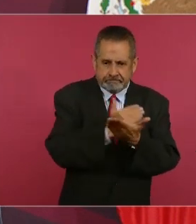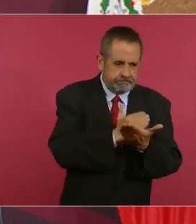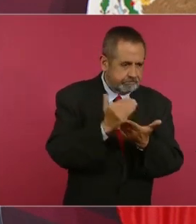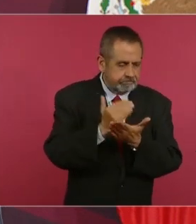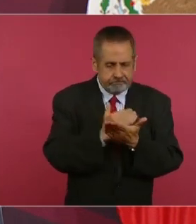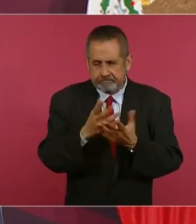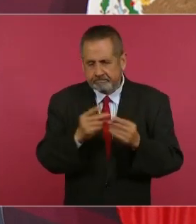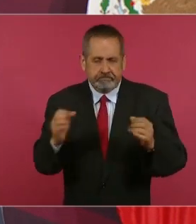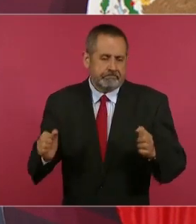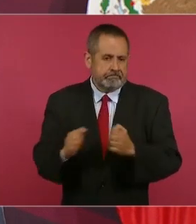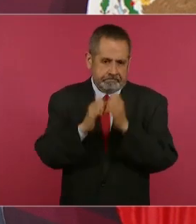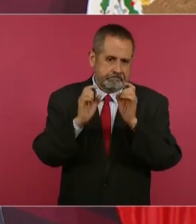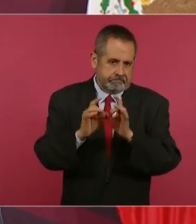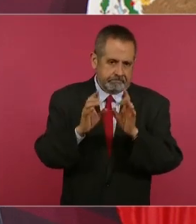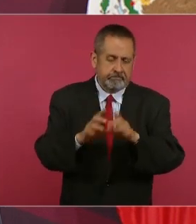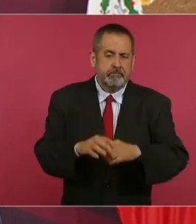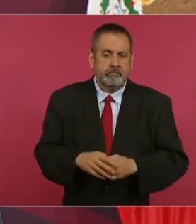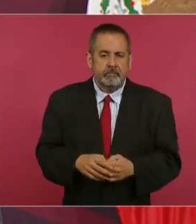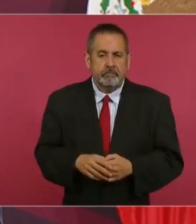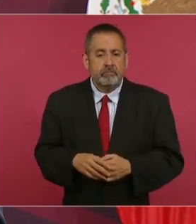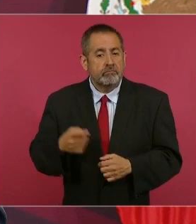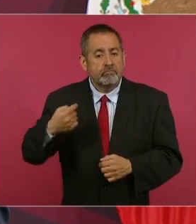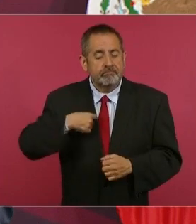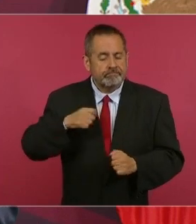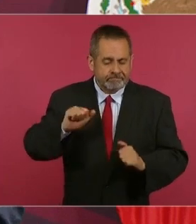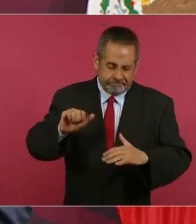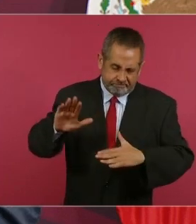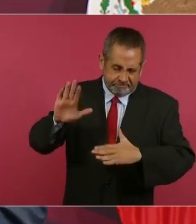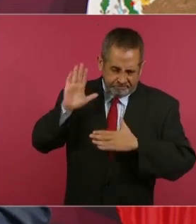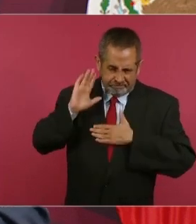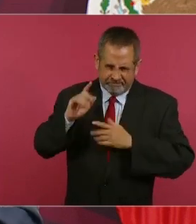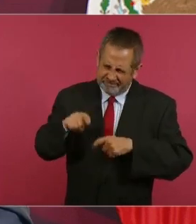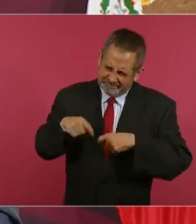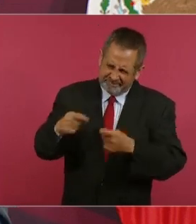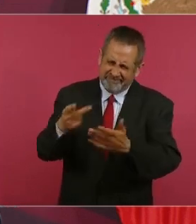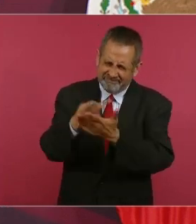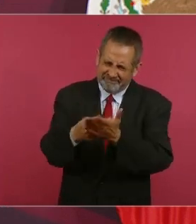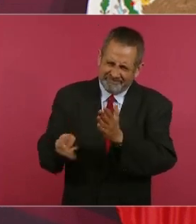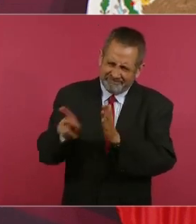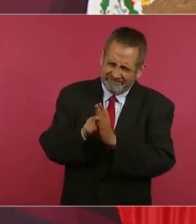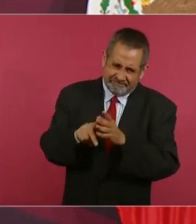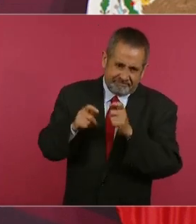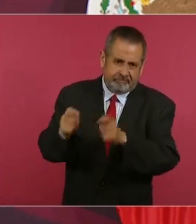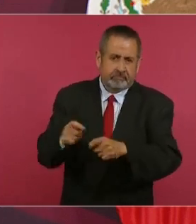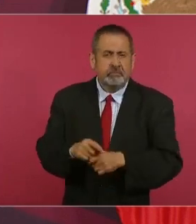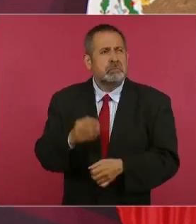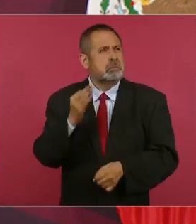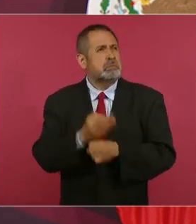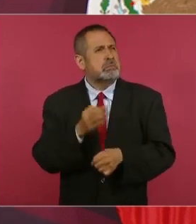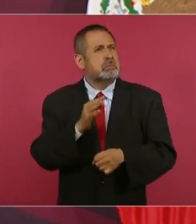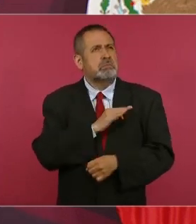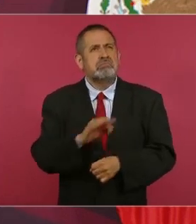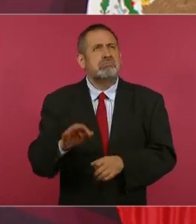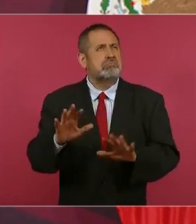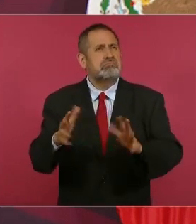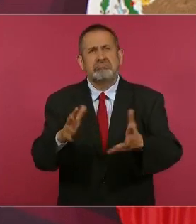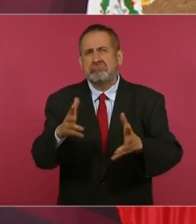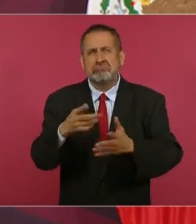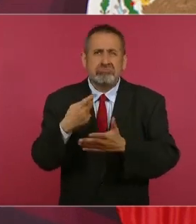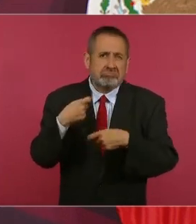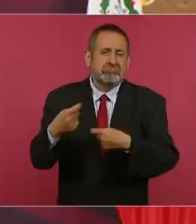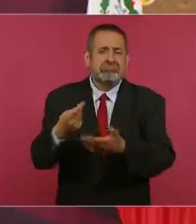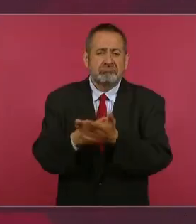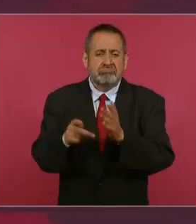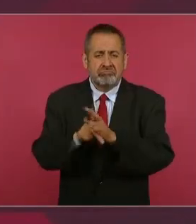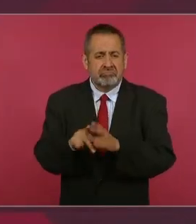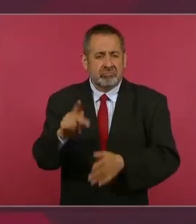la emergencia. Y nos comprometimos a basificarlos. Ya debemos llevar